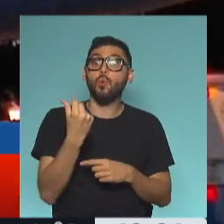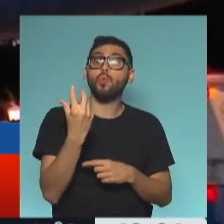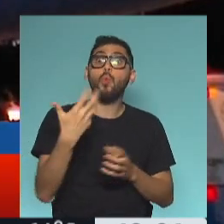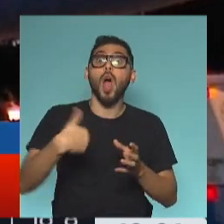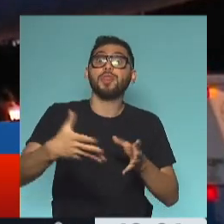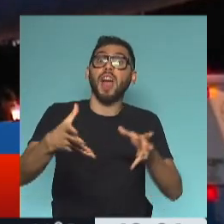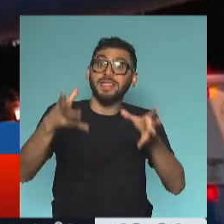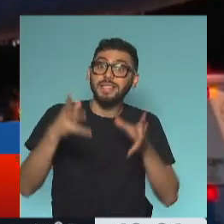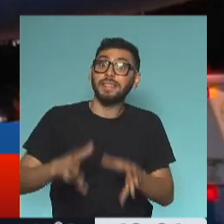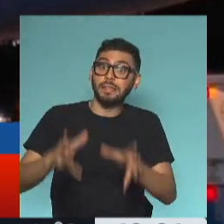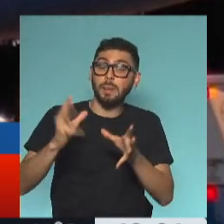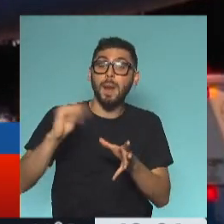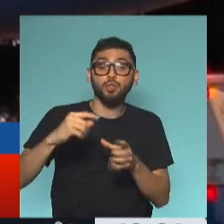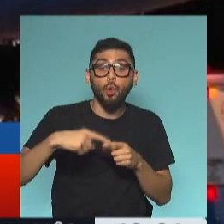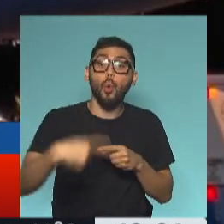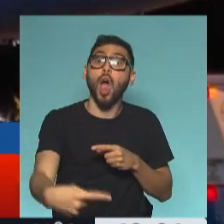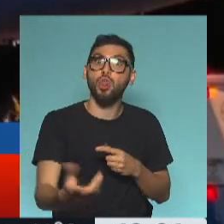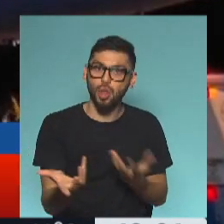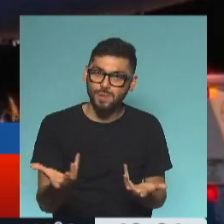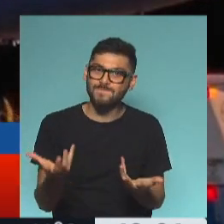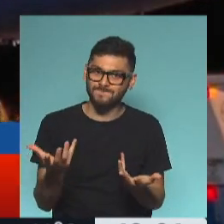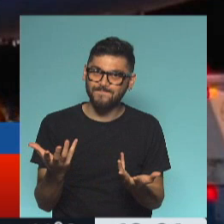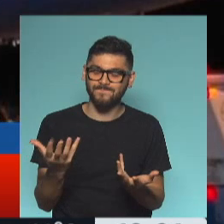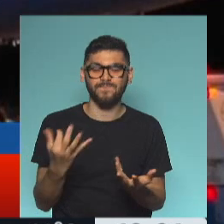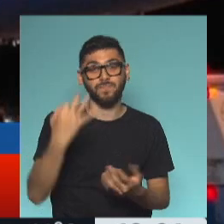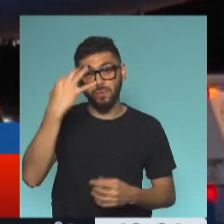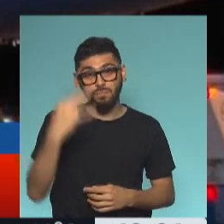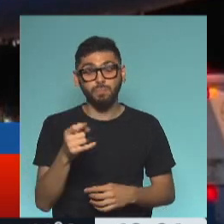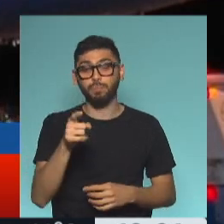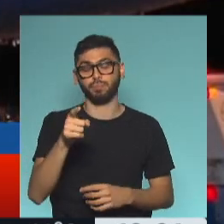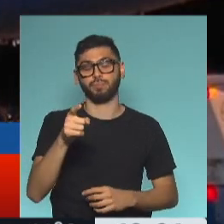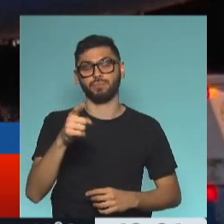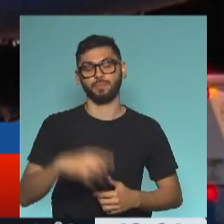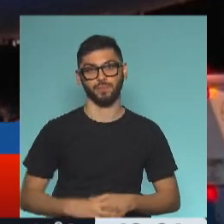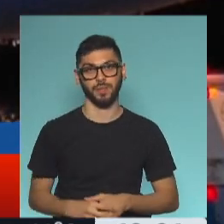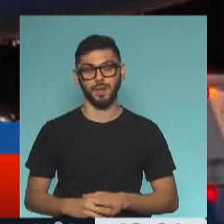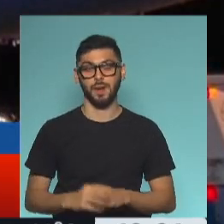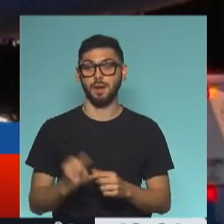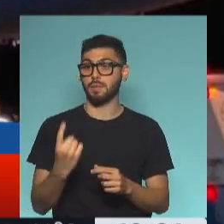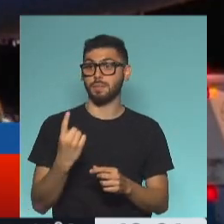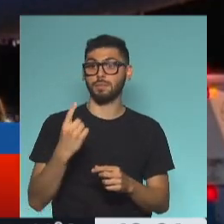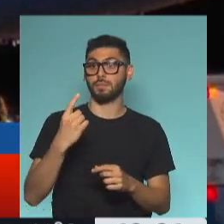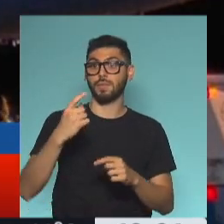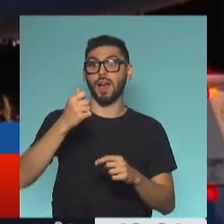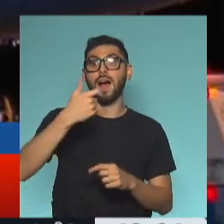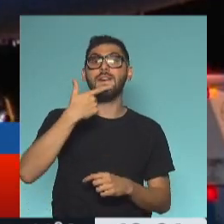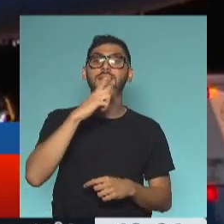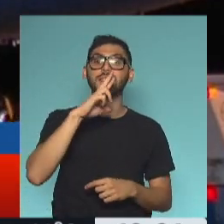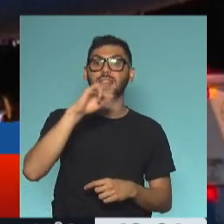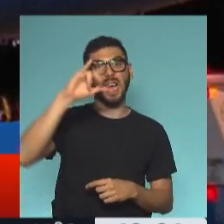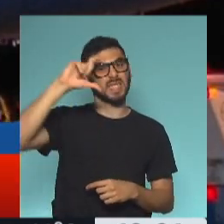Claro. Se esperaban. Efectivamente, esta es la primera tanda de vacunas AstraZeneca del contrato